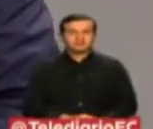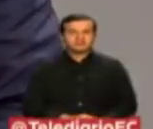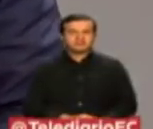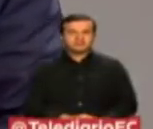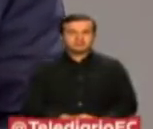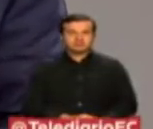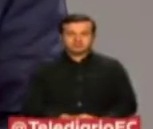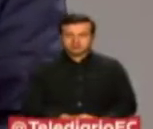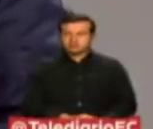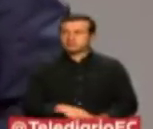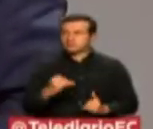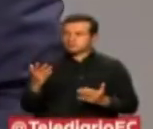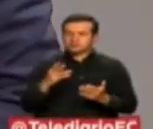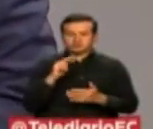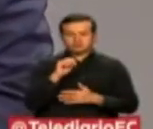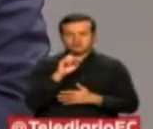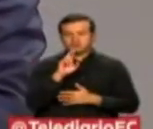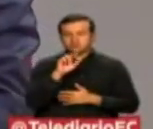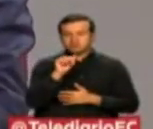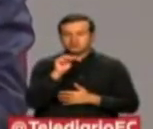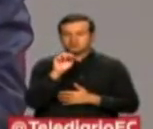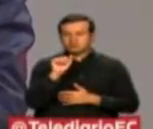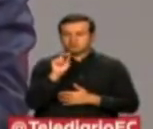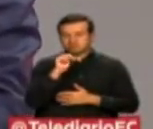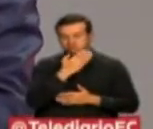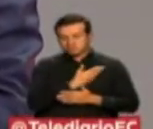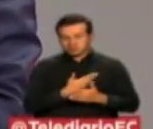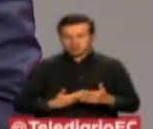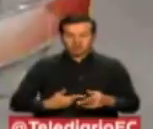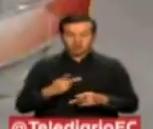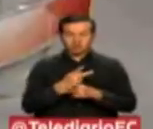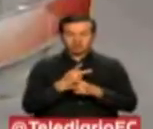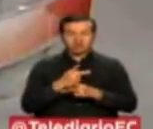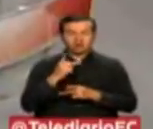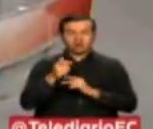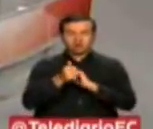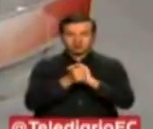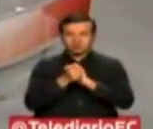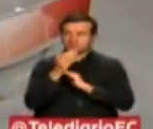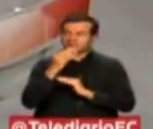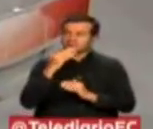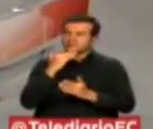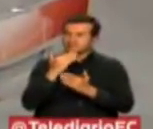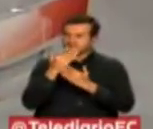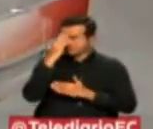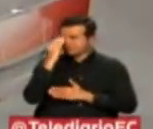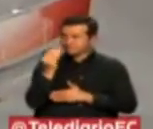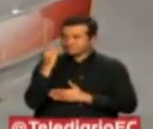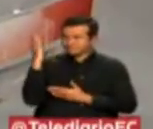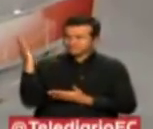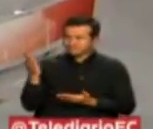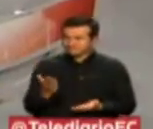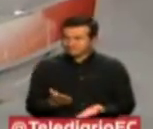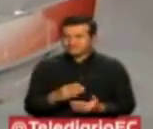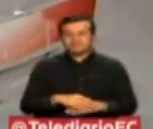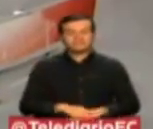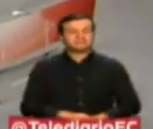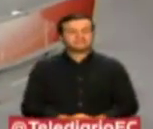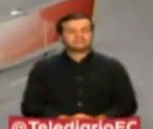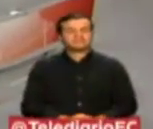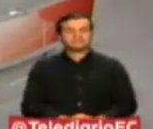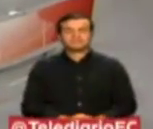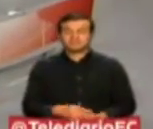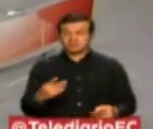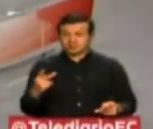Se encuentra con nosotros Norman Ray, presidente del Consejo de Galápagos. Buen día, gracias por estar aquí. ¿Qué tan grave es